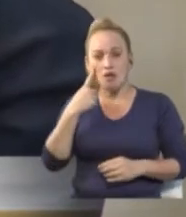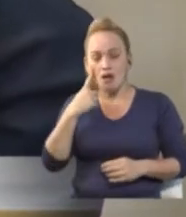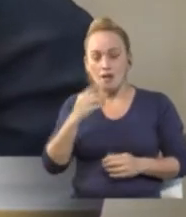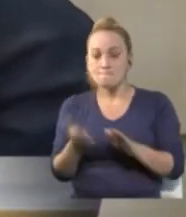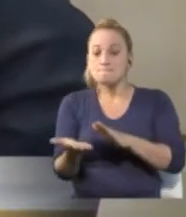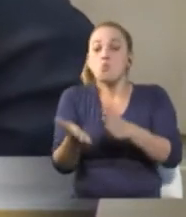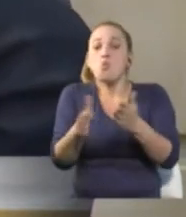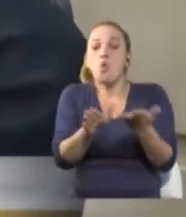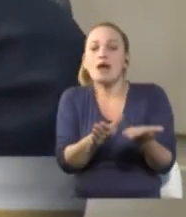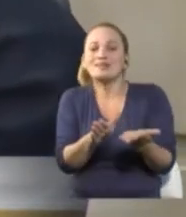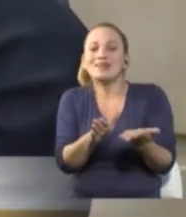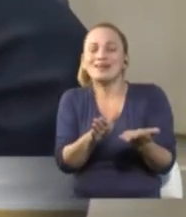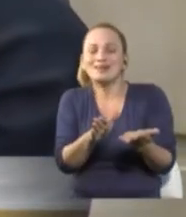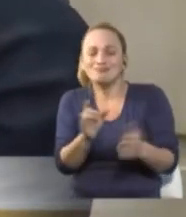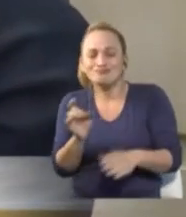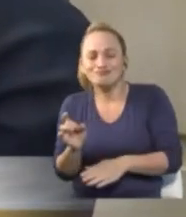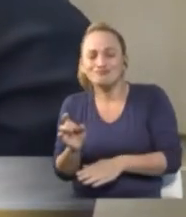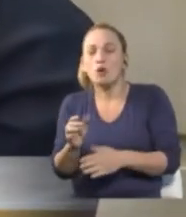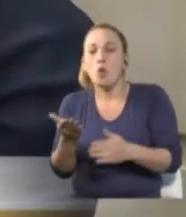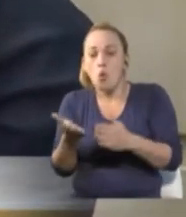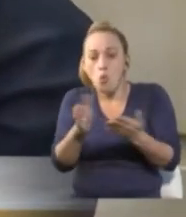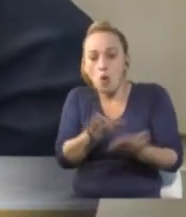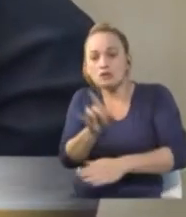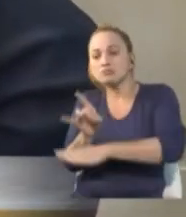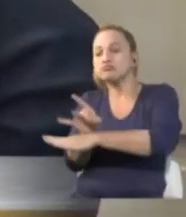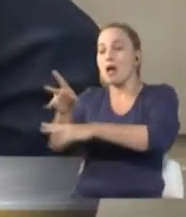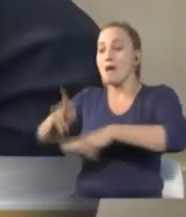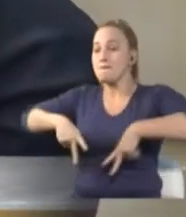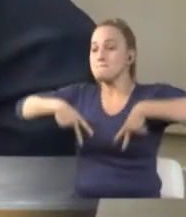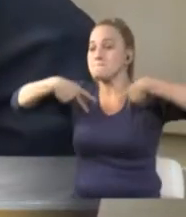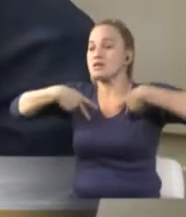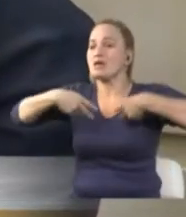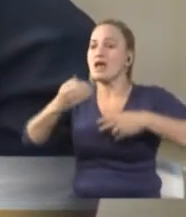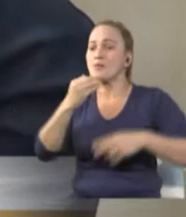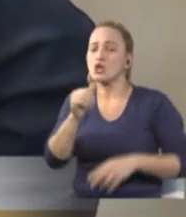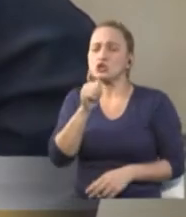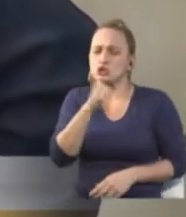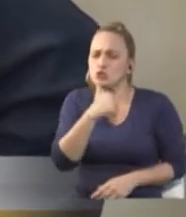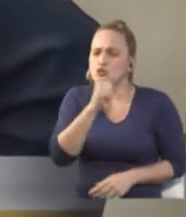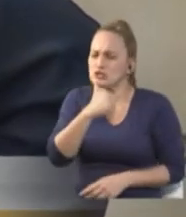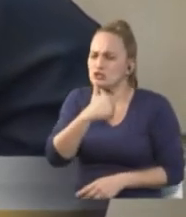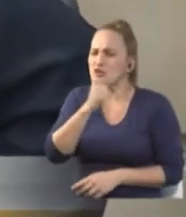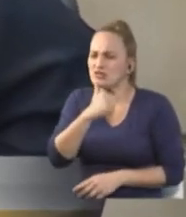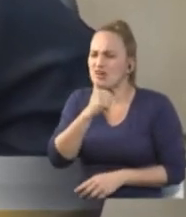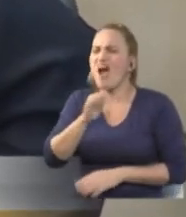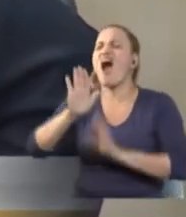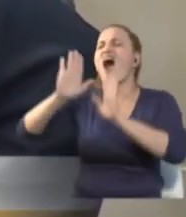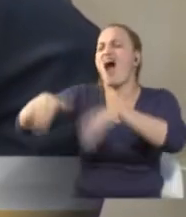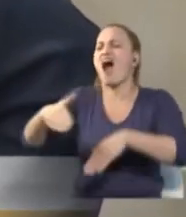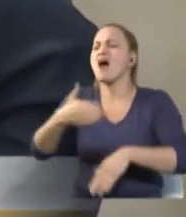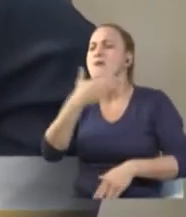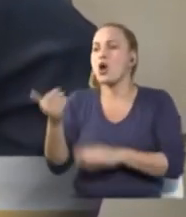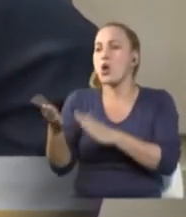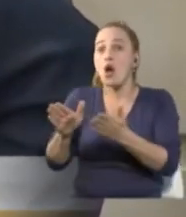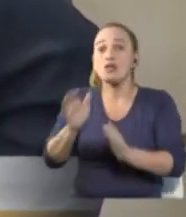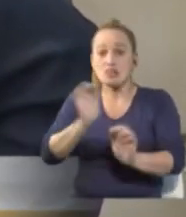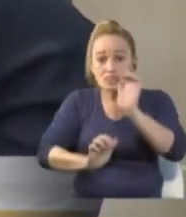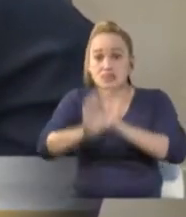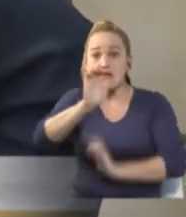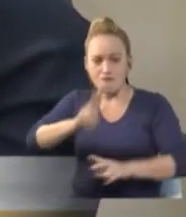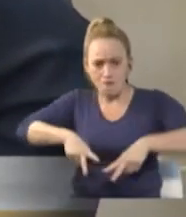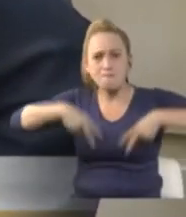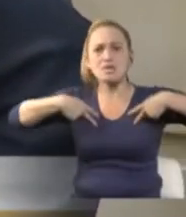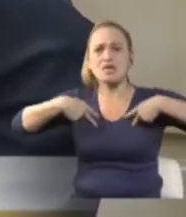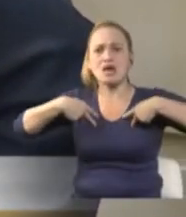la muerte por encima de la vida, el acabar con la vida del ser humano que sufre y no defender la vida del ser humano que